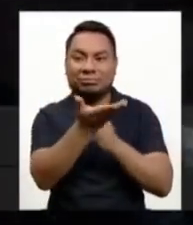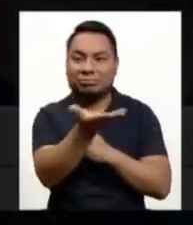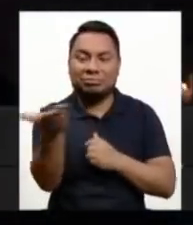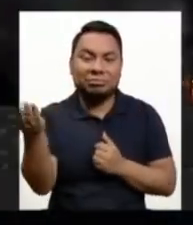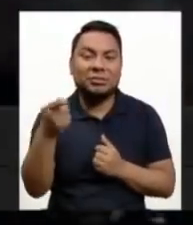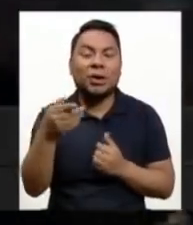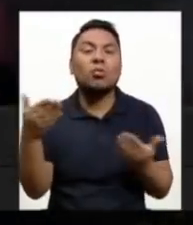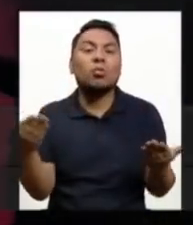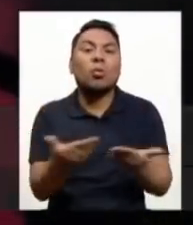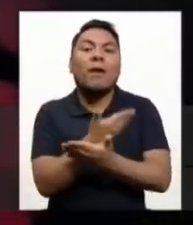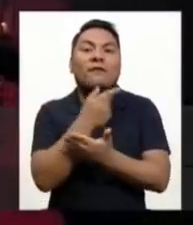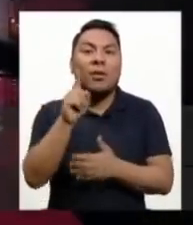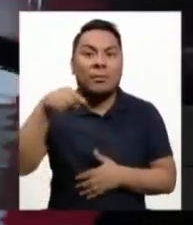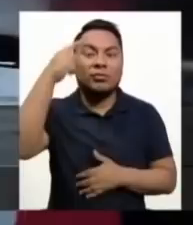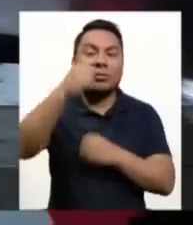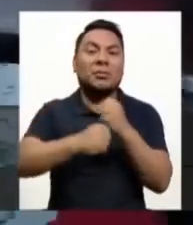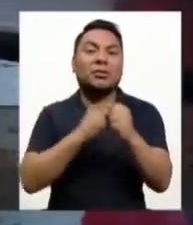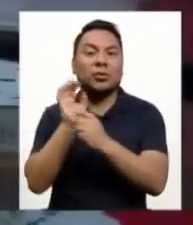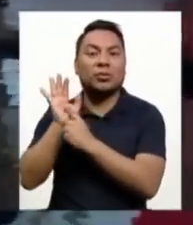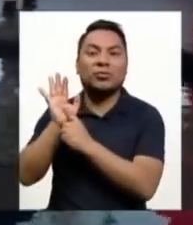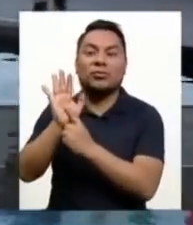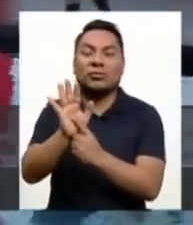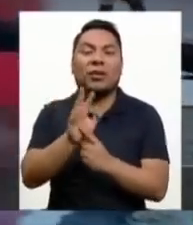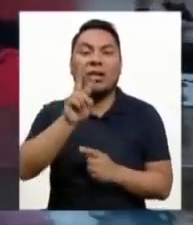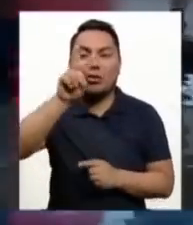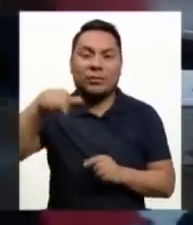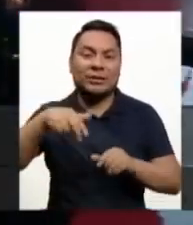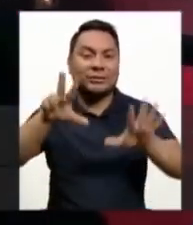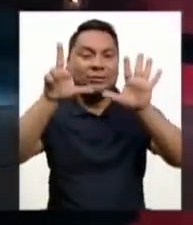y programas nuevos que se van a dar a conocer en el 2018. Eduardo.